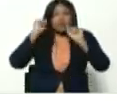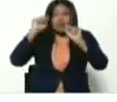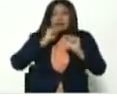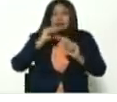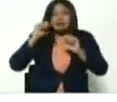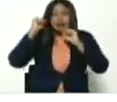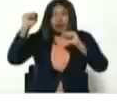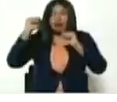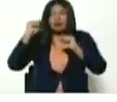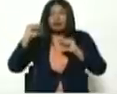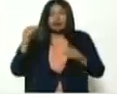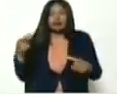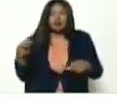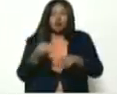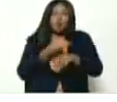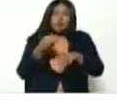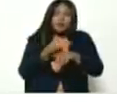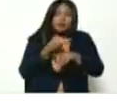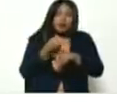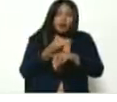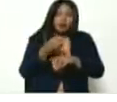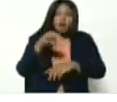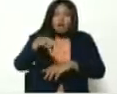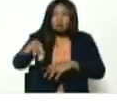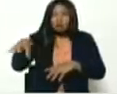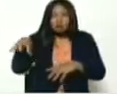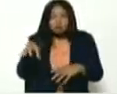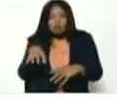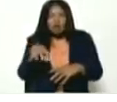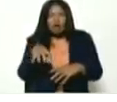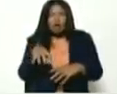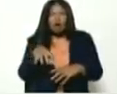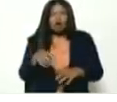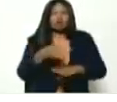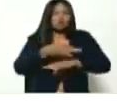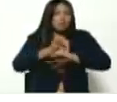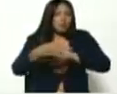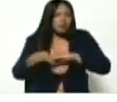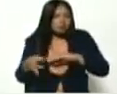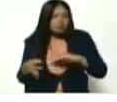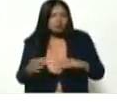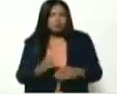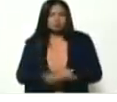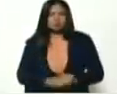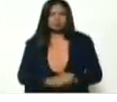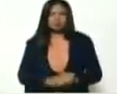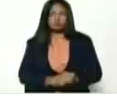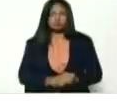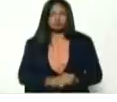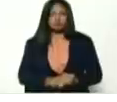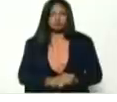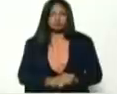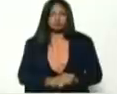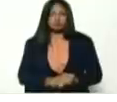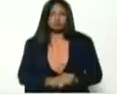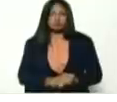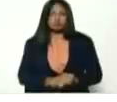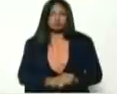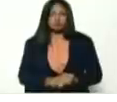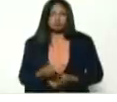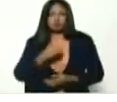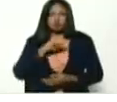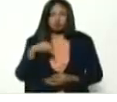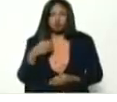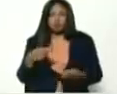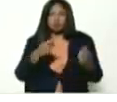le toque el gobierno en su estado en su municipio y lo que a nosotros corresponde